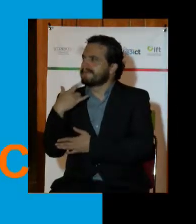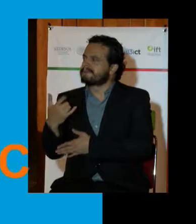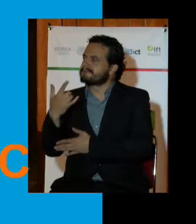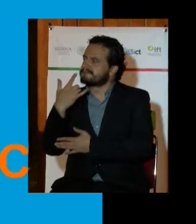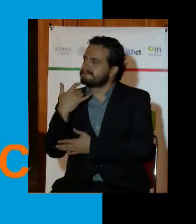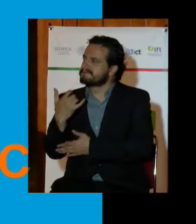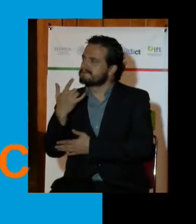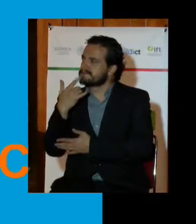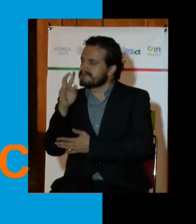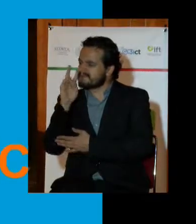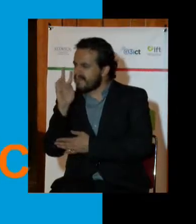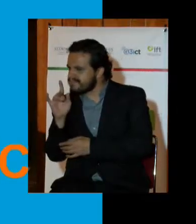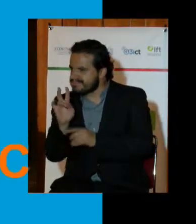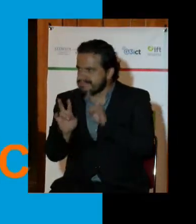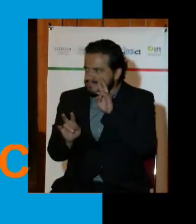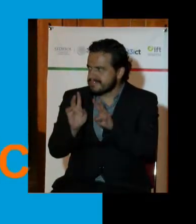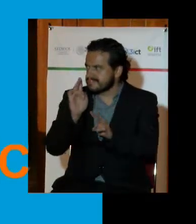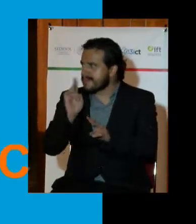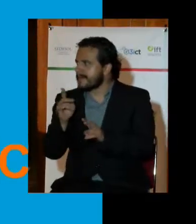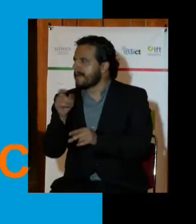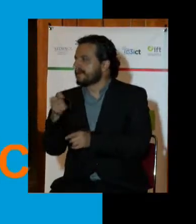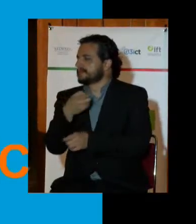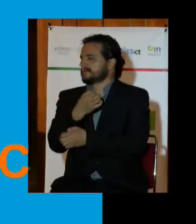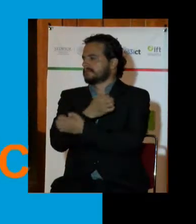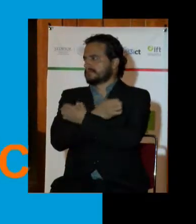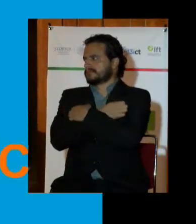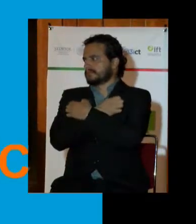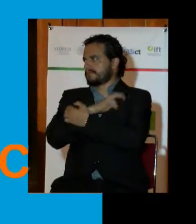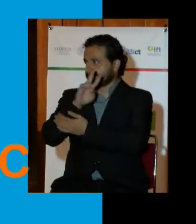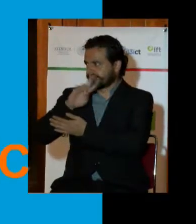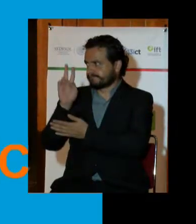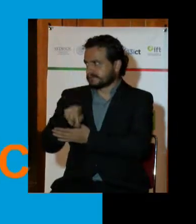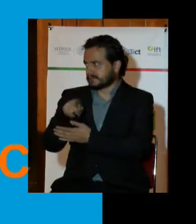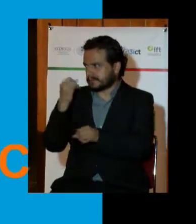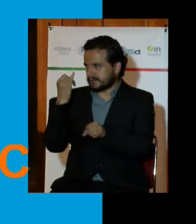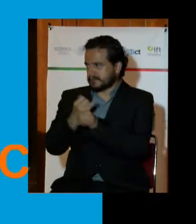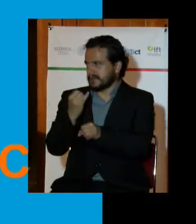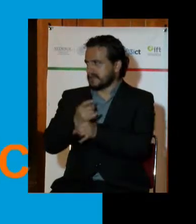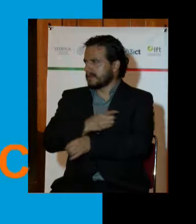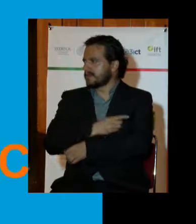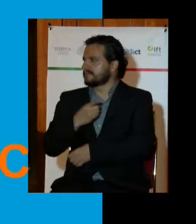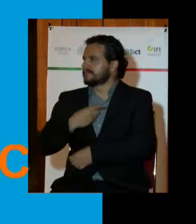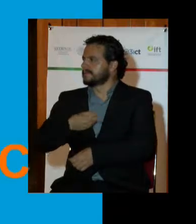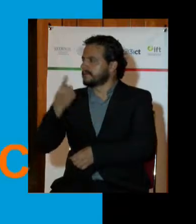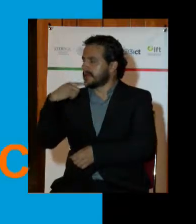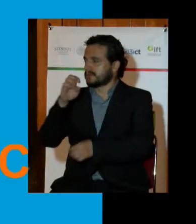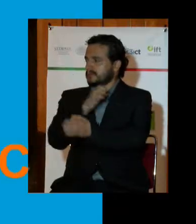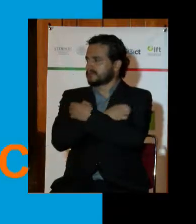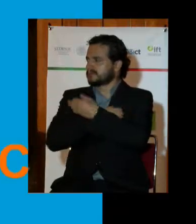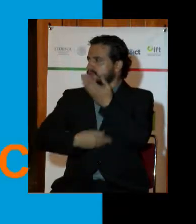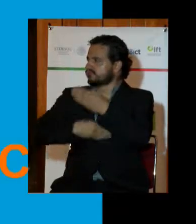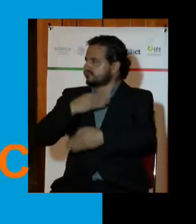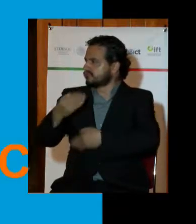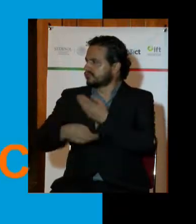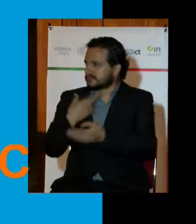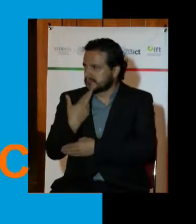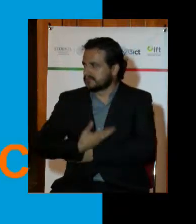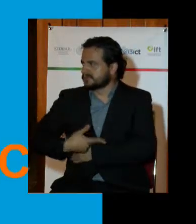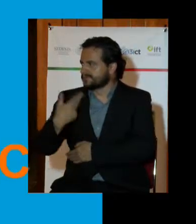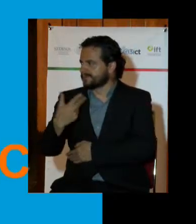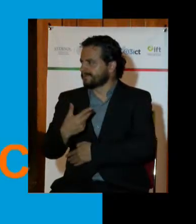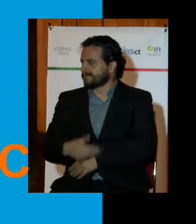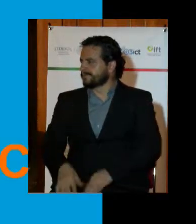para comunicarse o para entretenerse, pero para muchas personas alrededor del mundo puede ser un